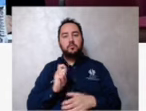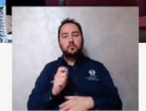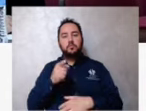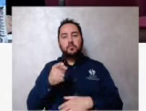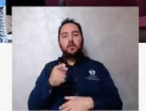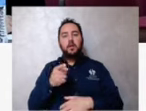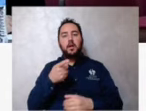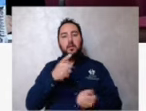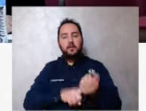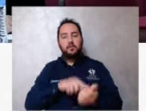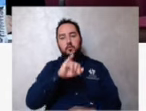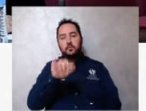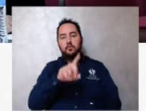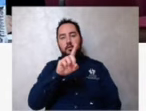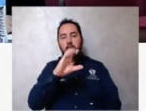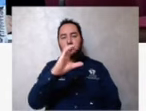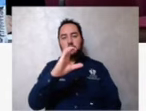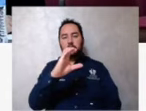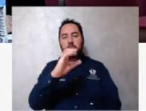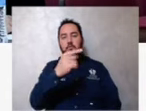del expediente